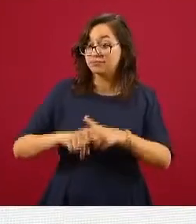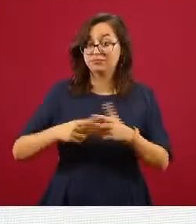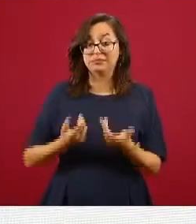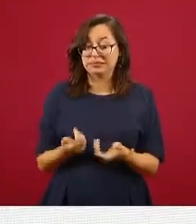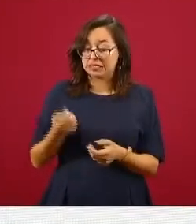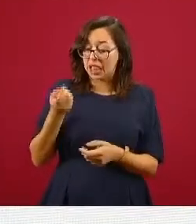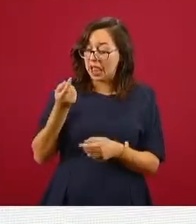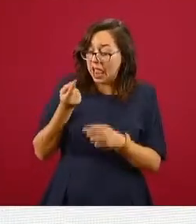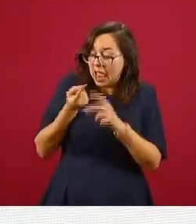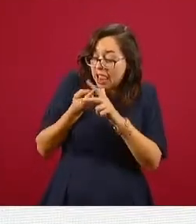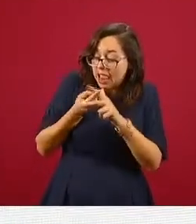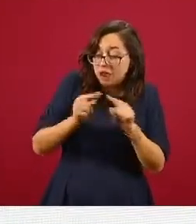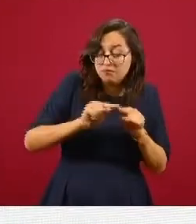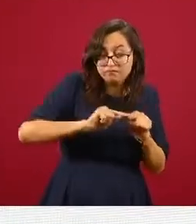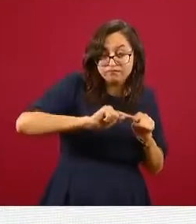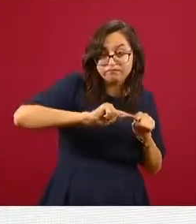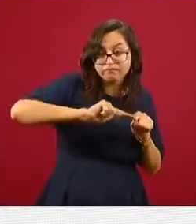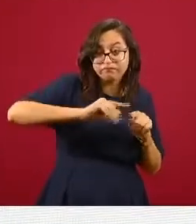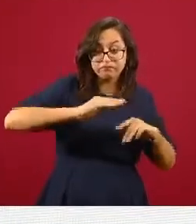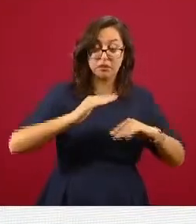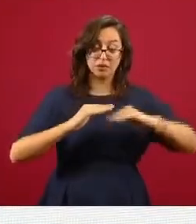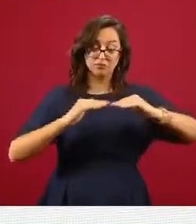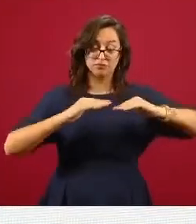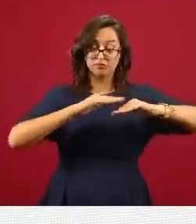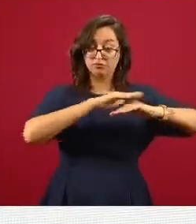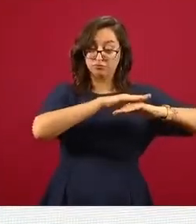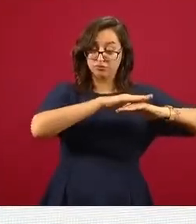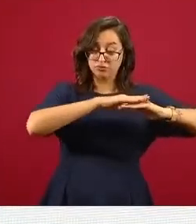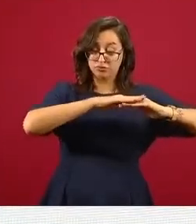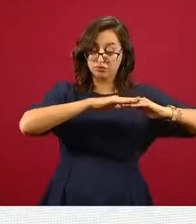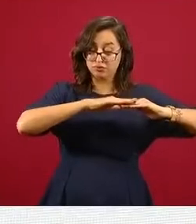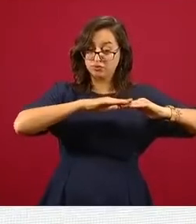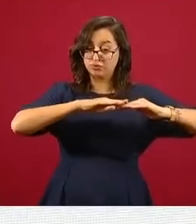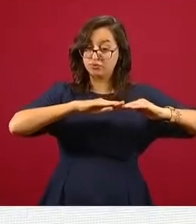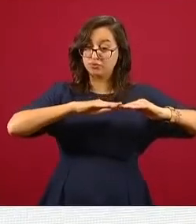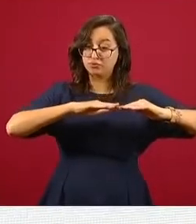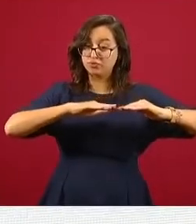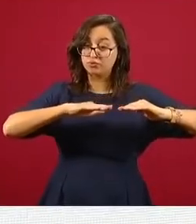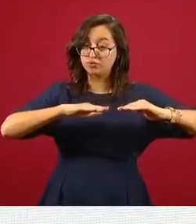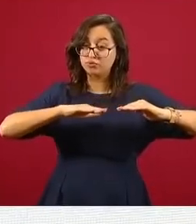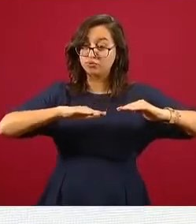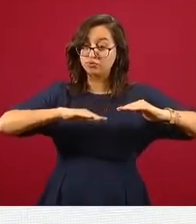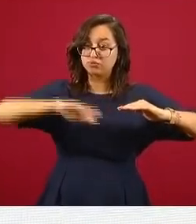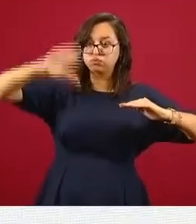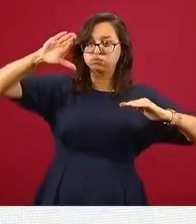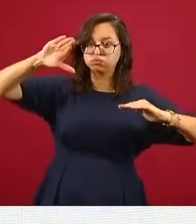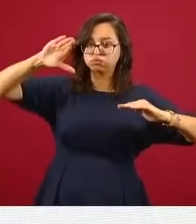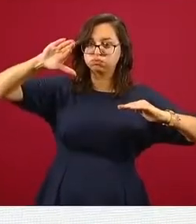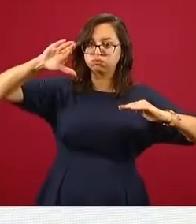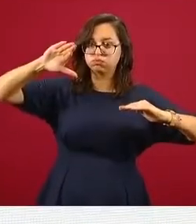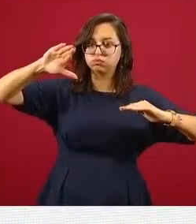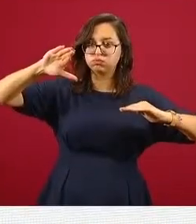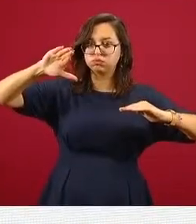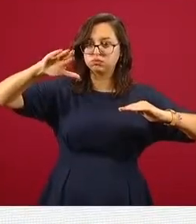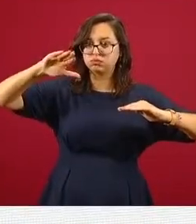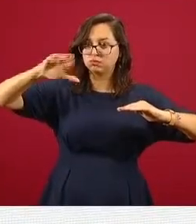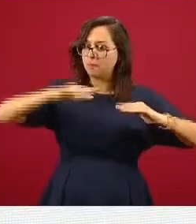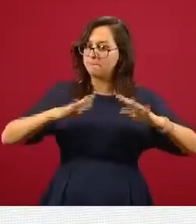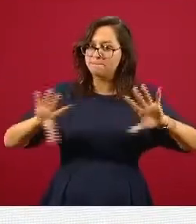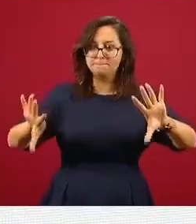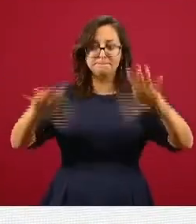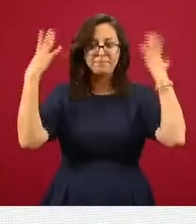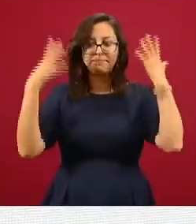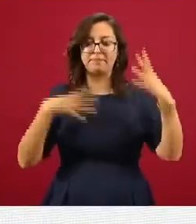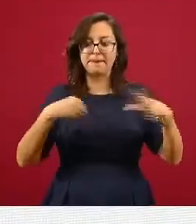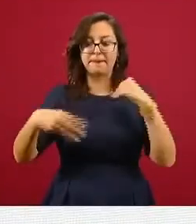que es el momento en donde la curva pasa de ser muy lenta a inclinarse y